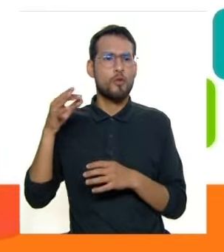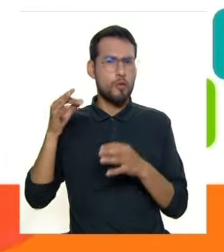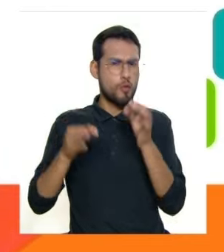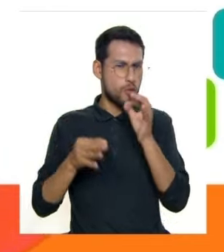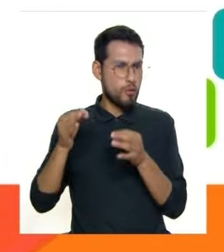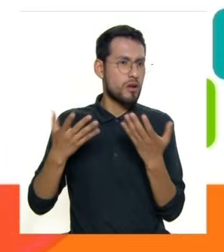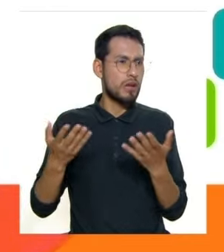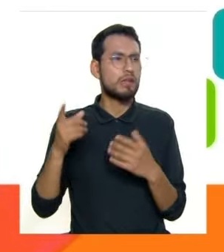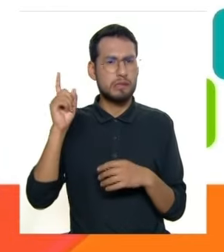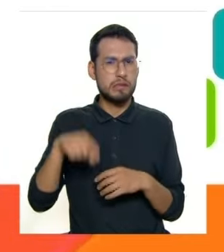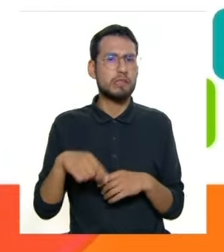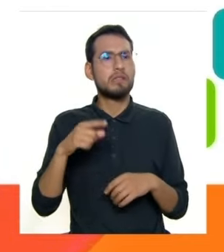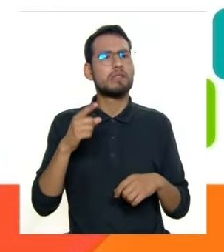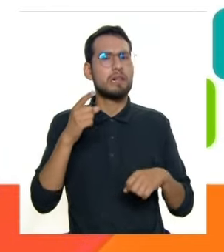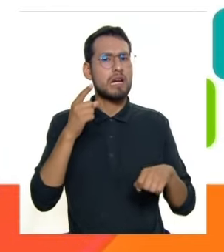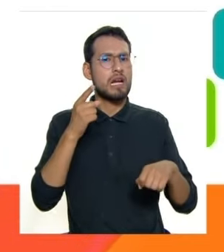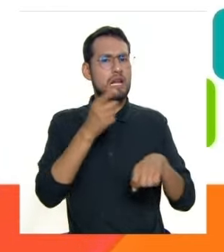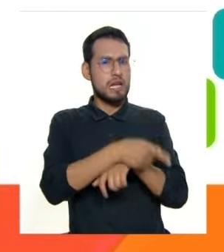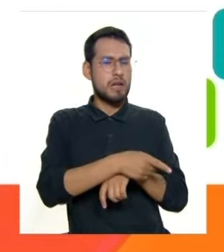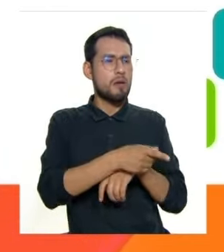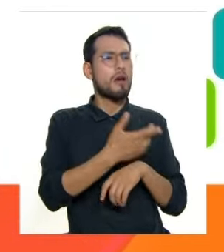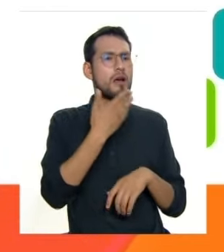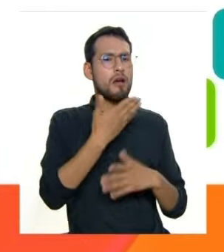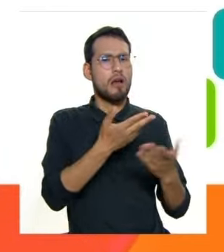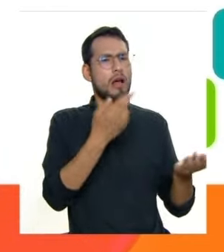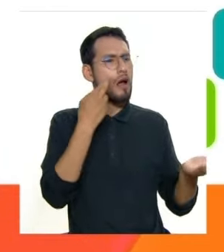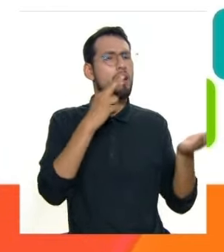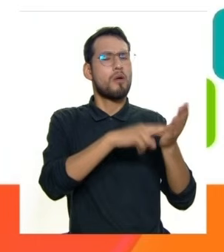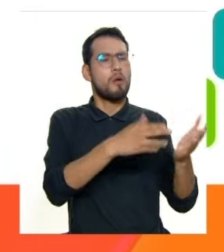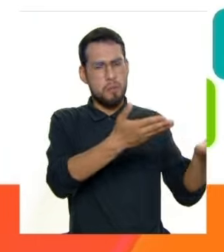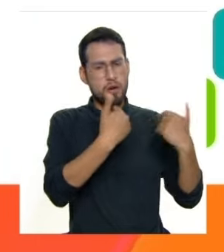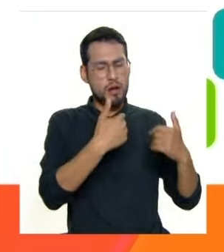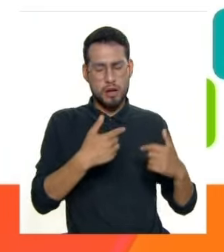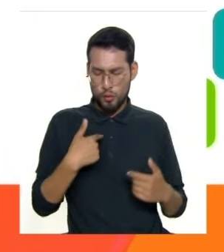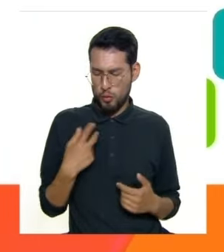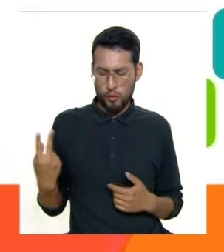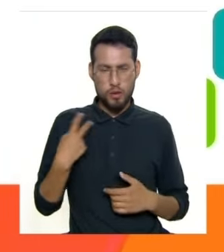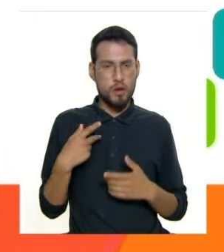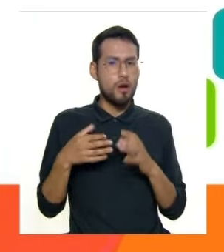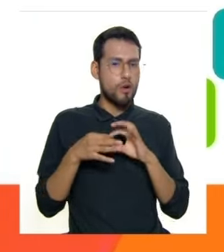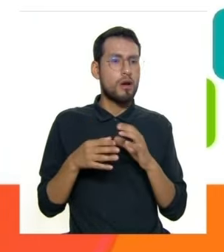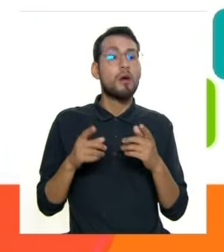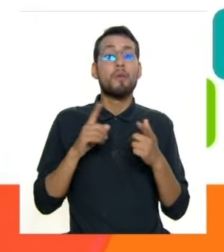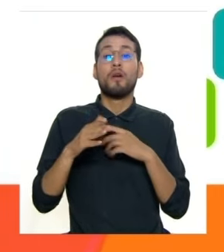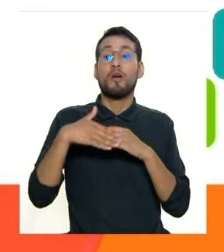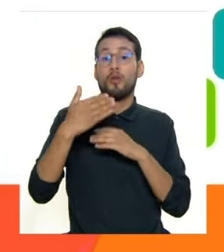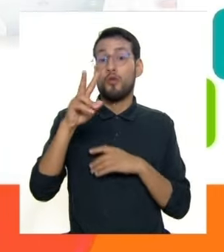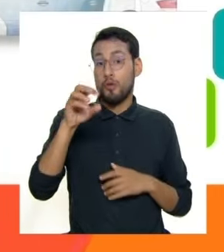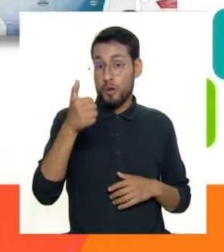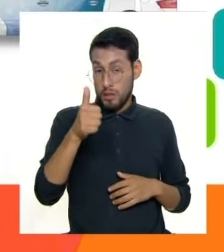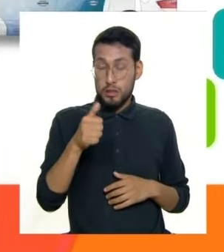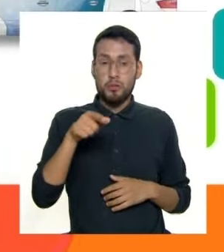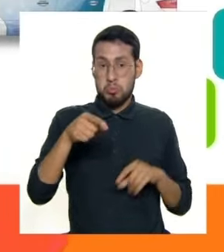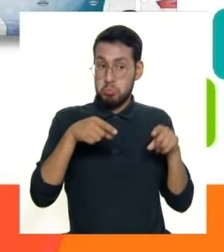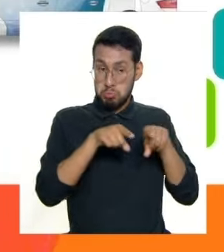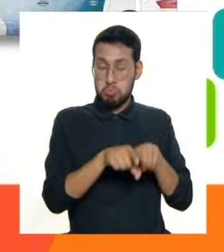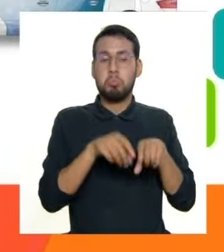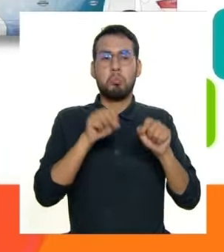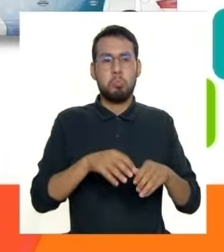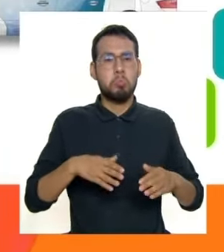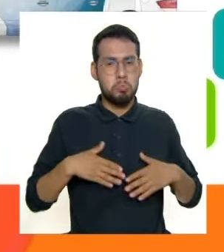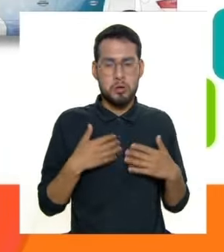uh-huh. demandar en la vía judicial ese reconocimiento de la existencia de la unión de hecho. En el 2010 ya los convivientes